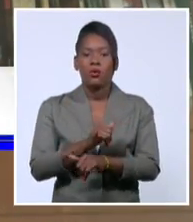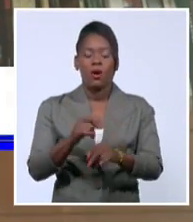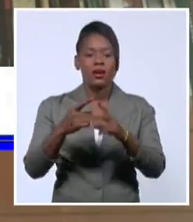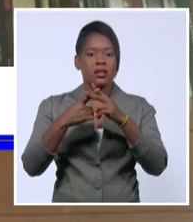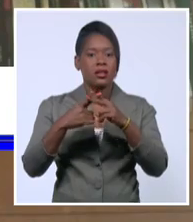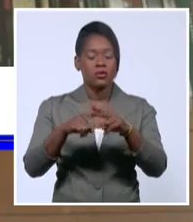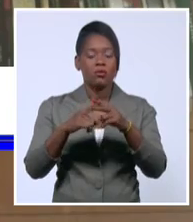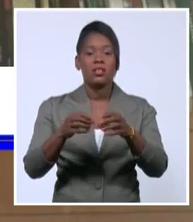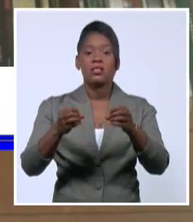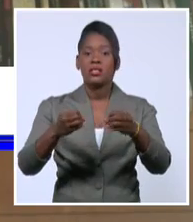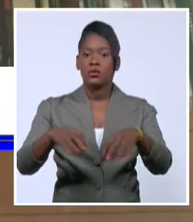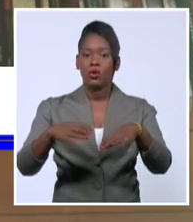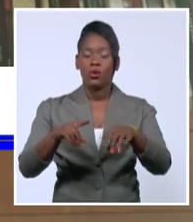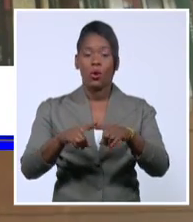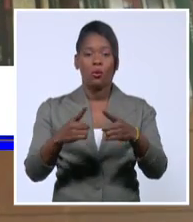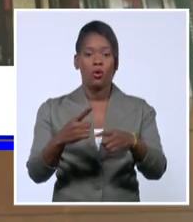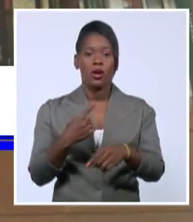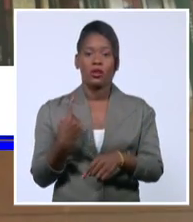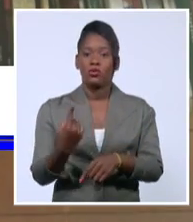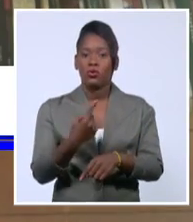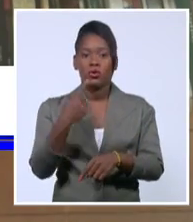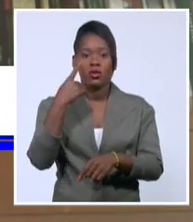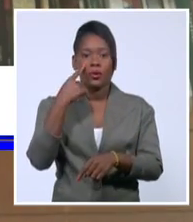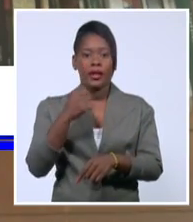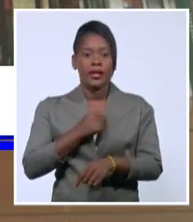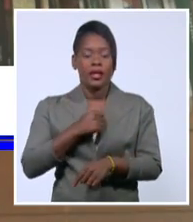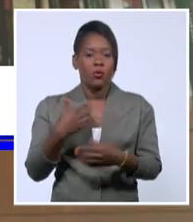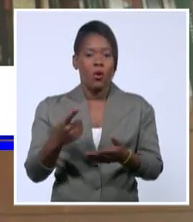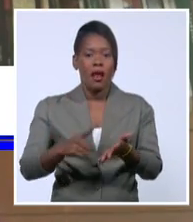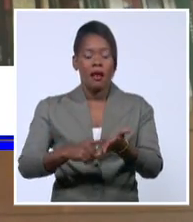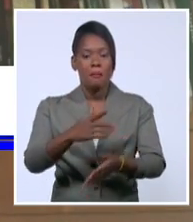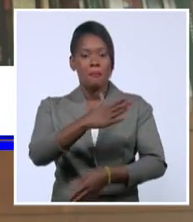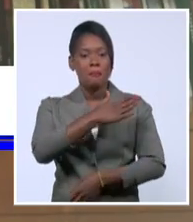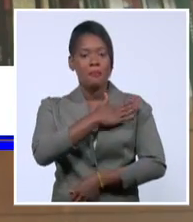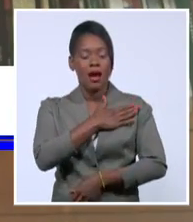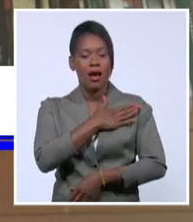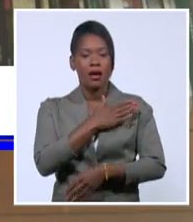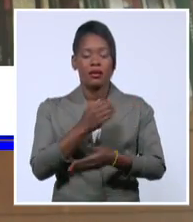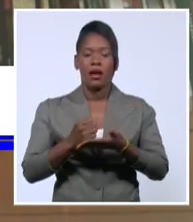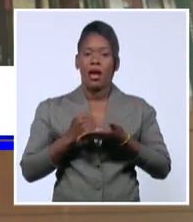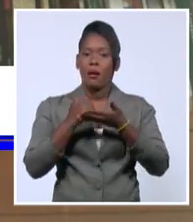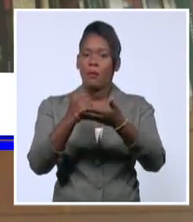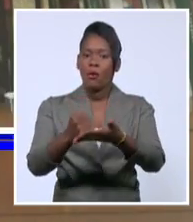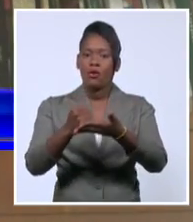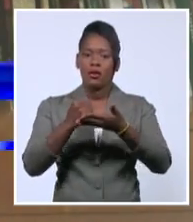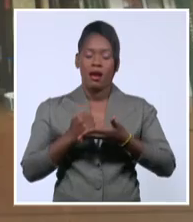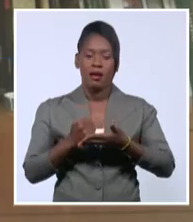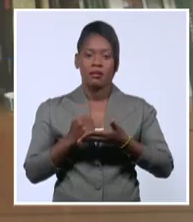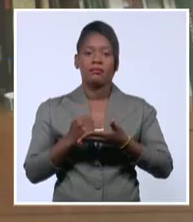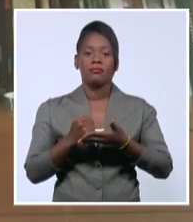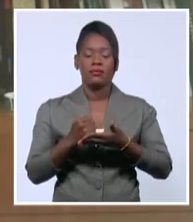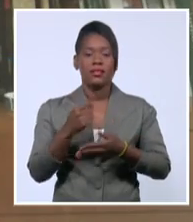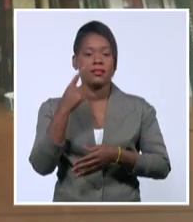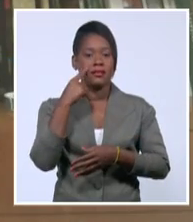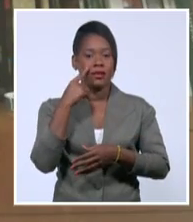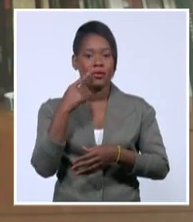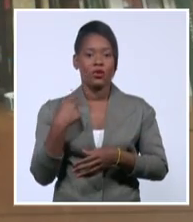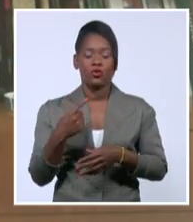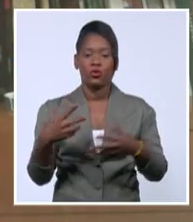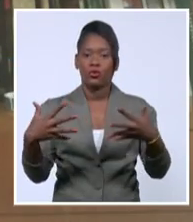la solidaridad, de la paz, de la cooperación y de la integración. Y precisamos estar